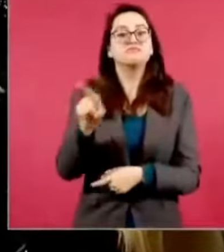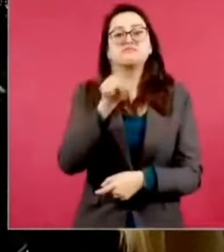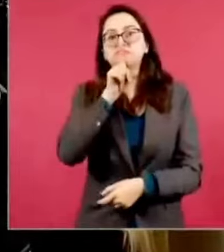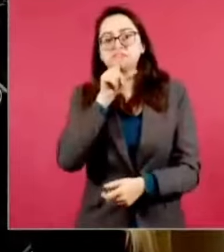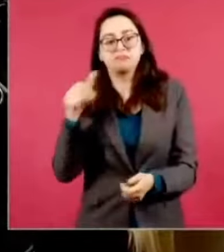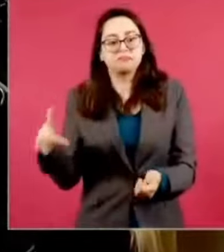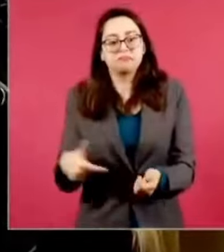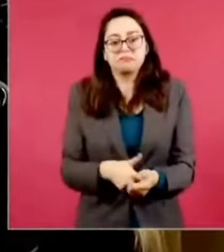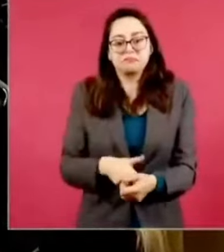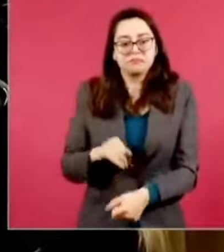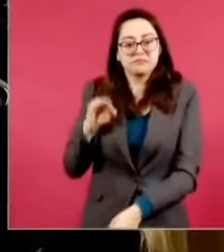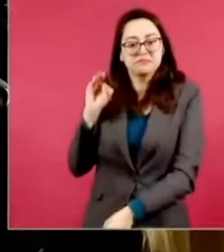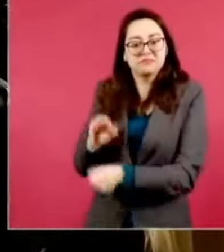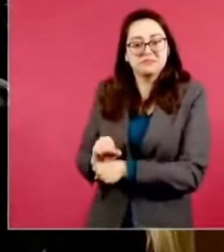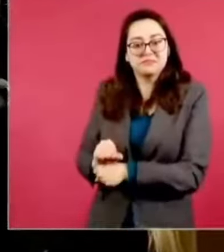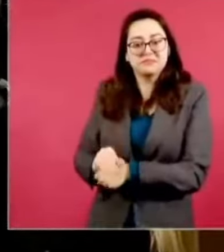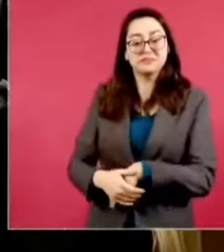Entonces, fue